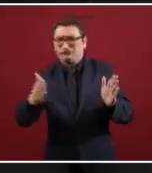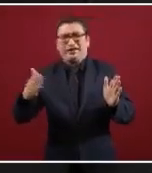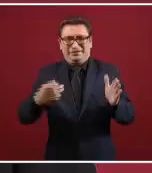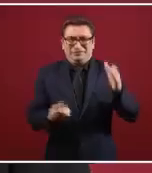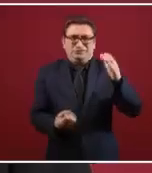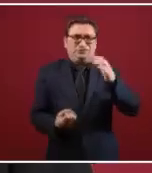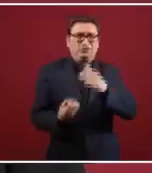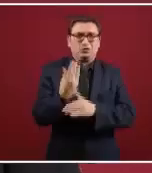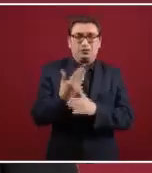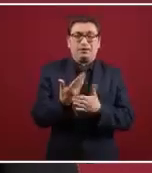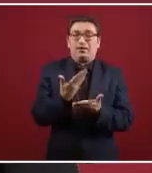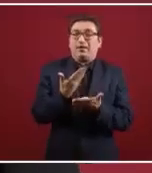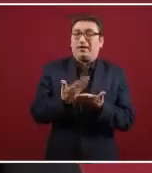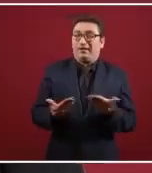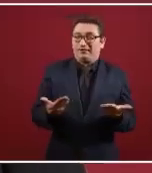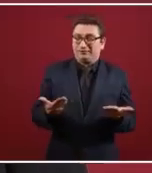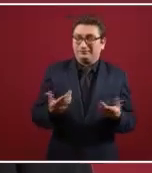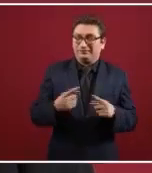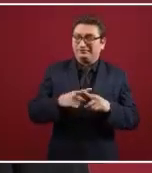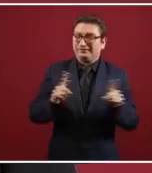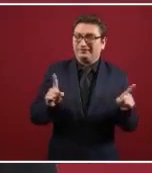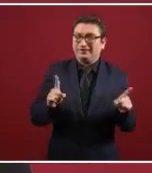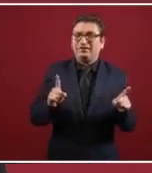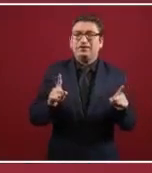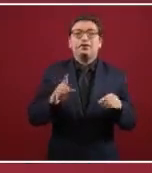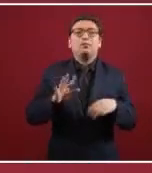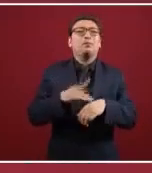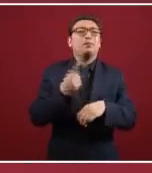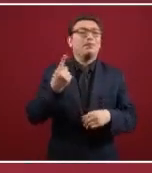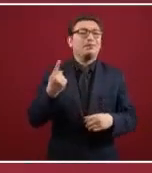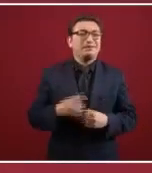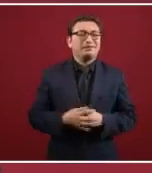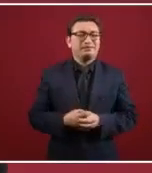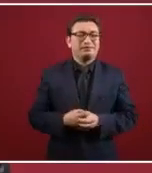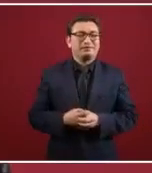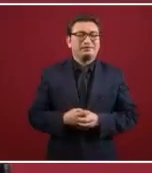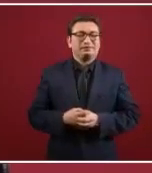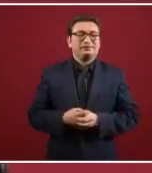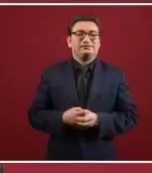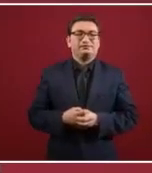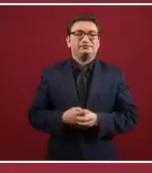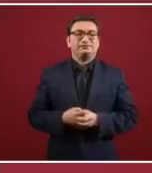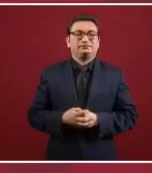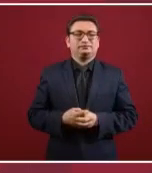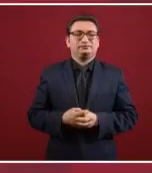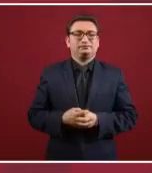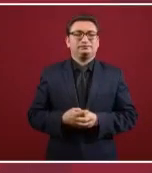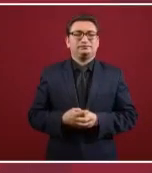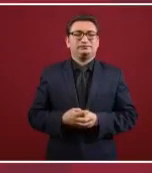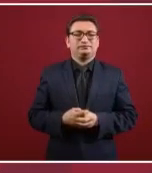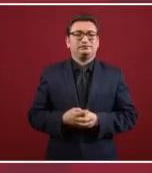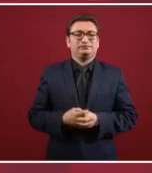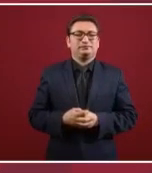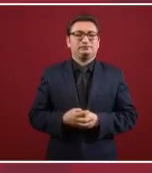ahora no domina la